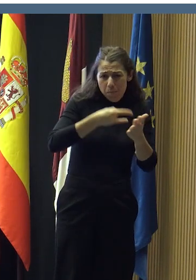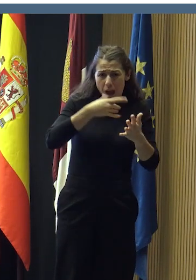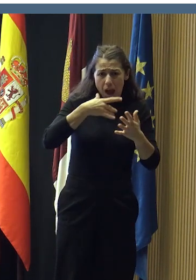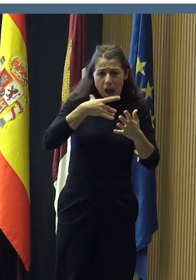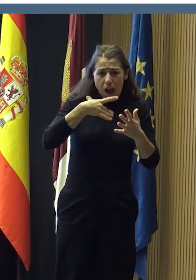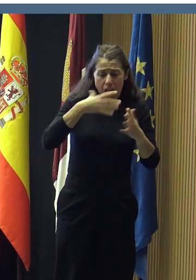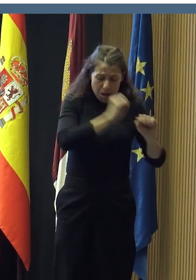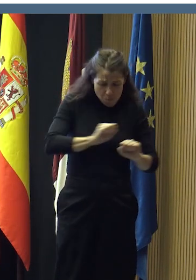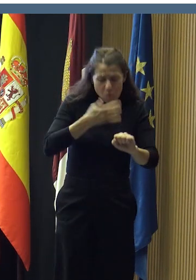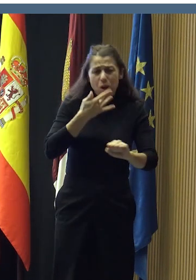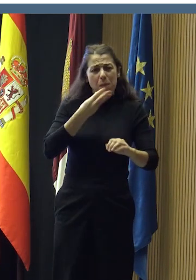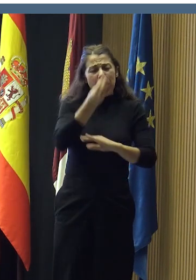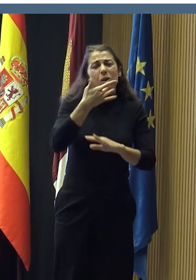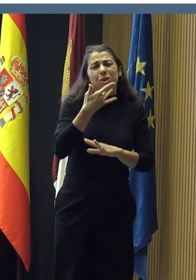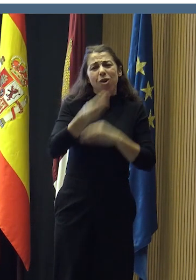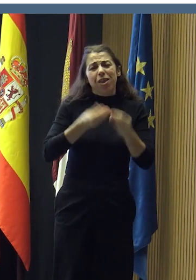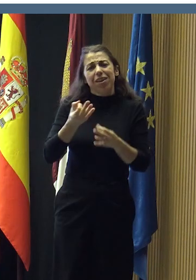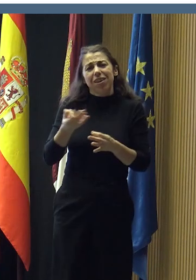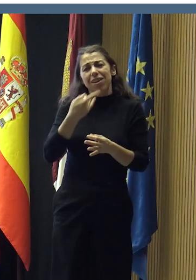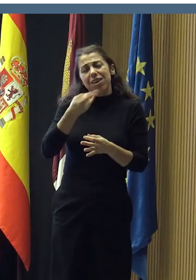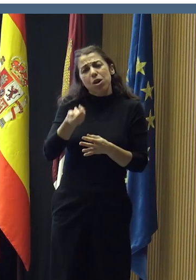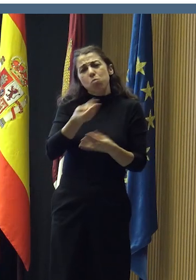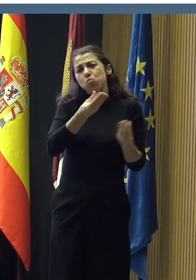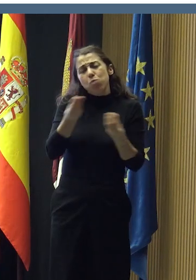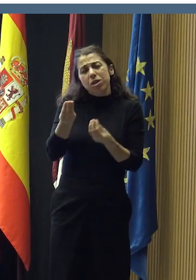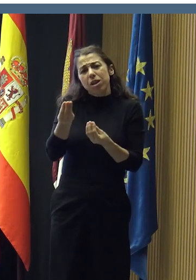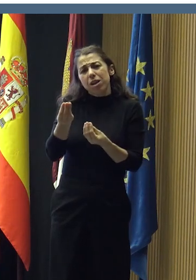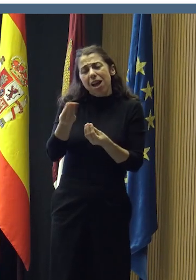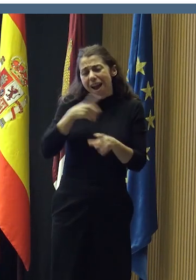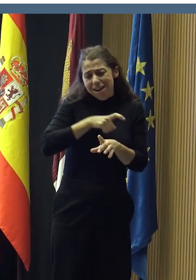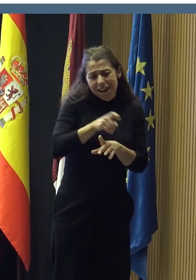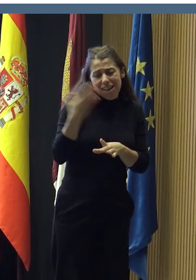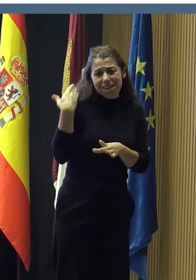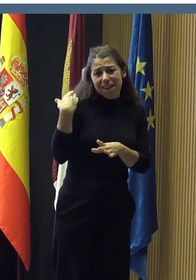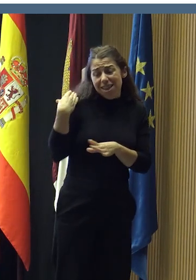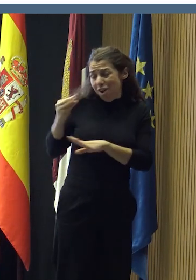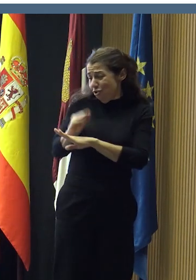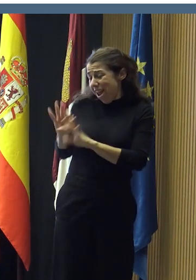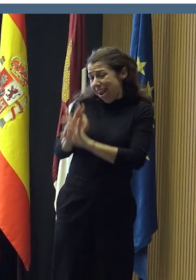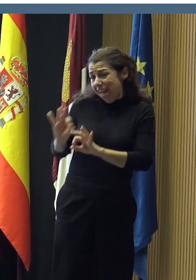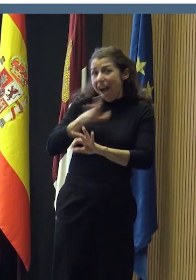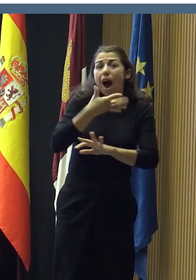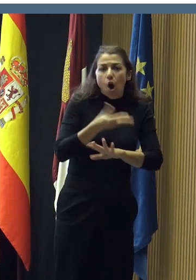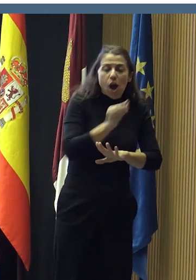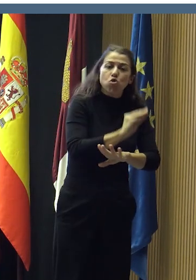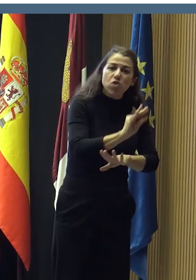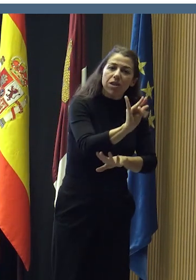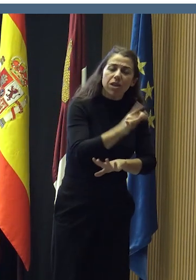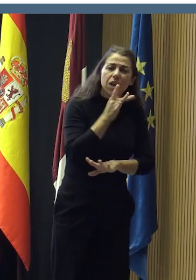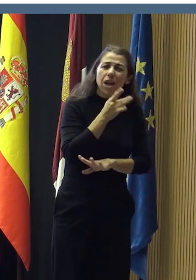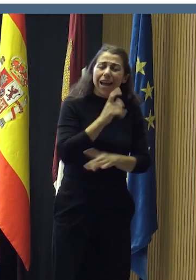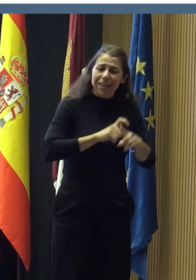sistema inmune, ¿no? En cierta manera. Eso está haciendo que muchos tipos de cáncer que antes no se curaban, ahora se lo están haciendo. Los